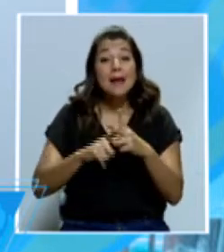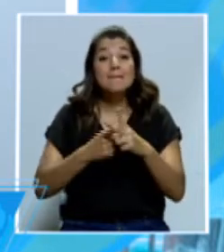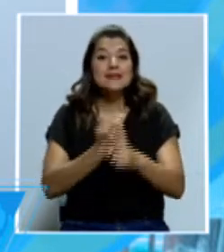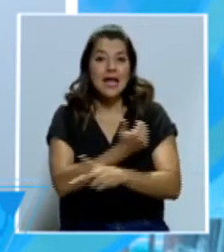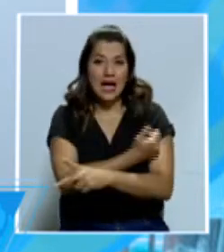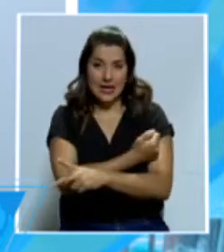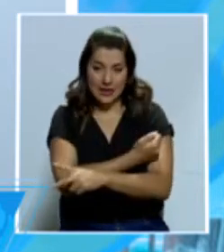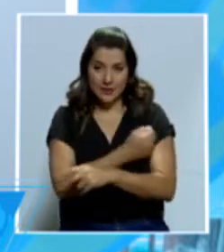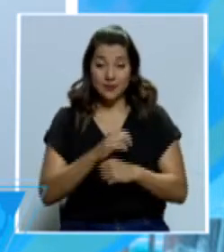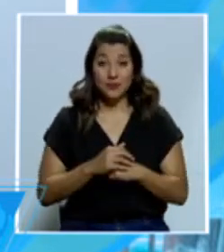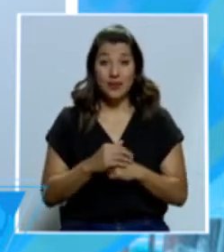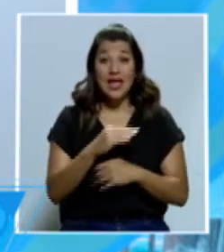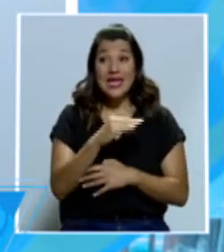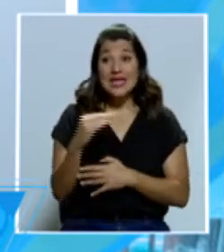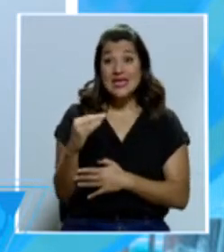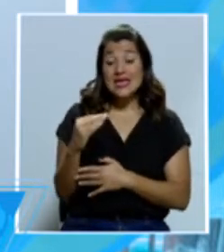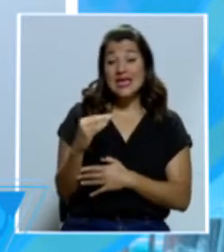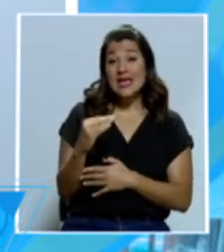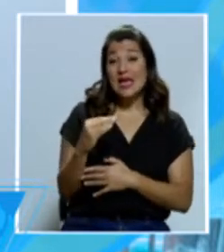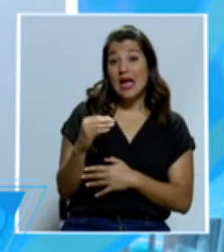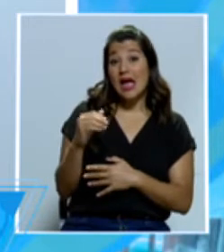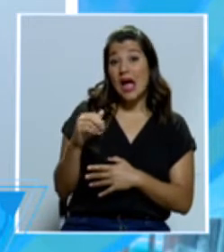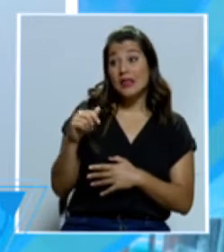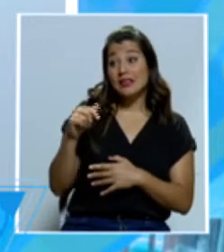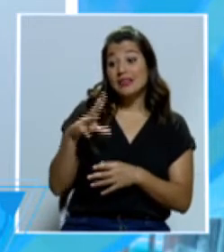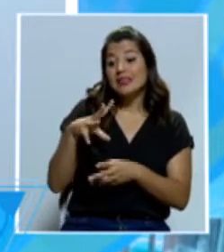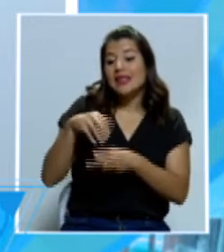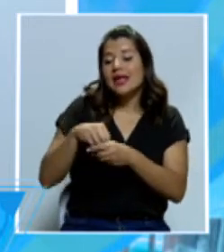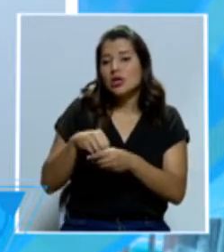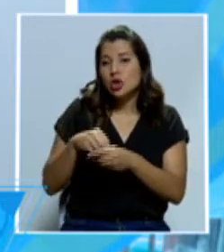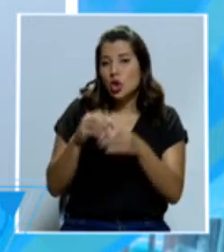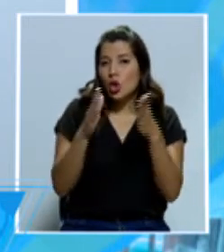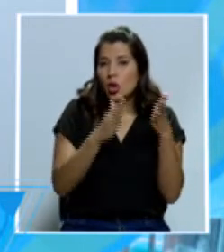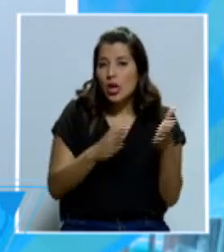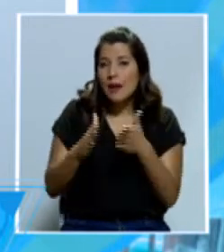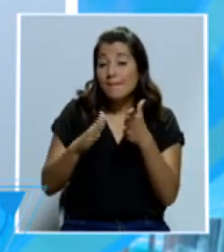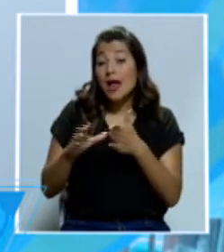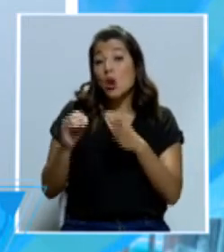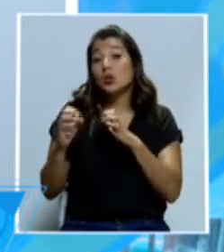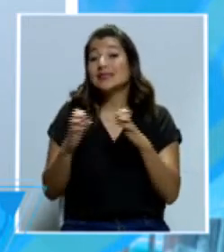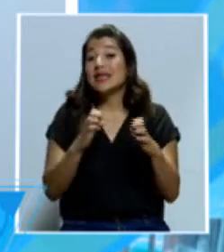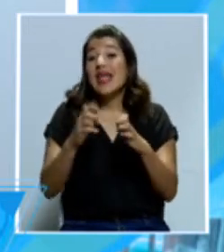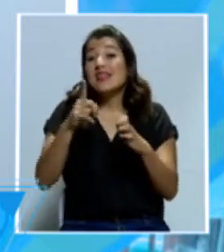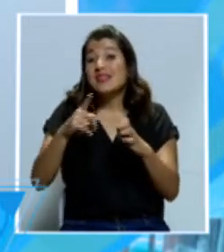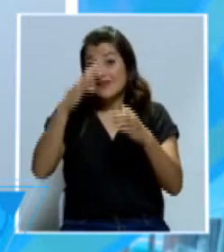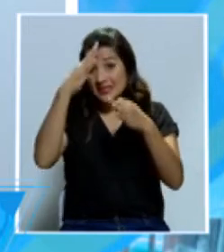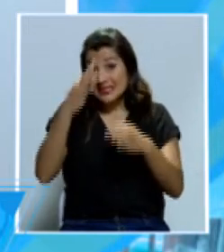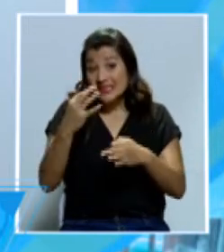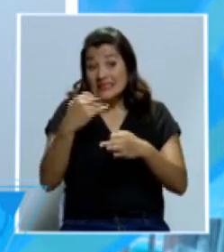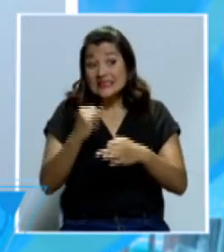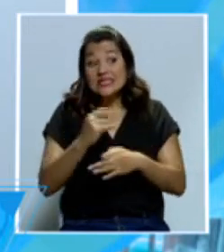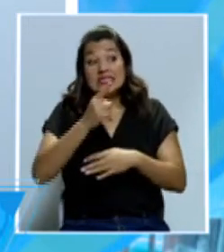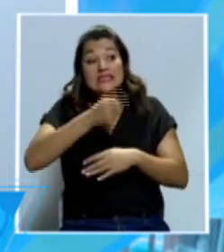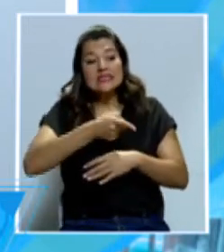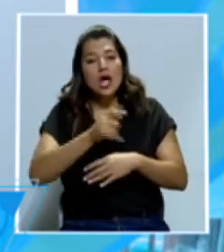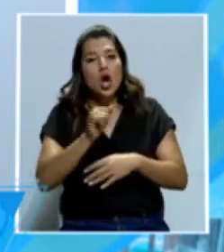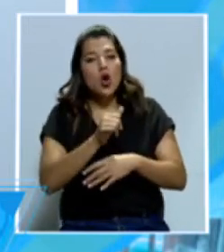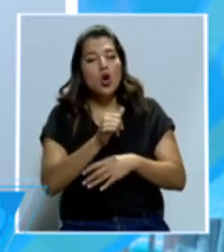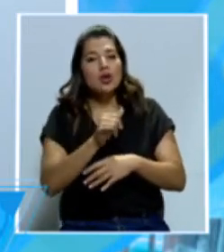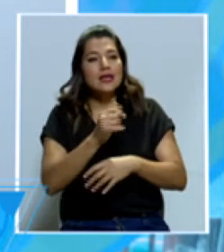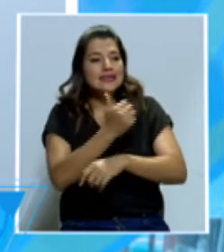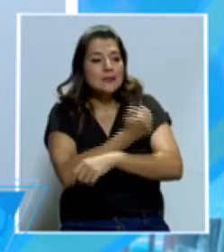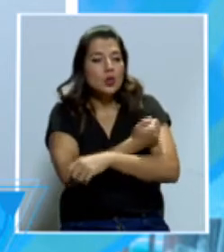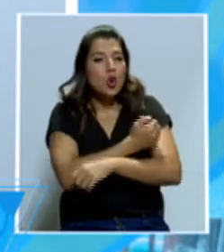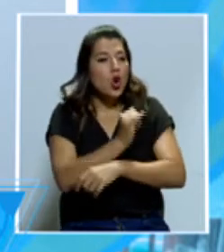es si se establece como obligatoria o no obligatoria. Podríamos decir que, como lo dice usted, Ana